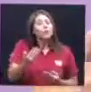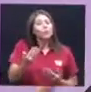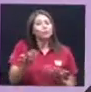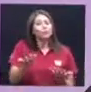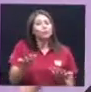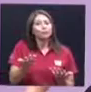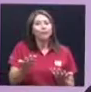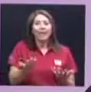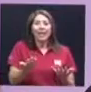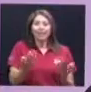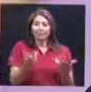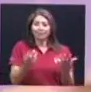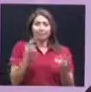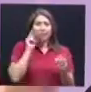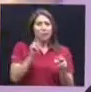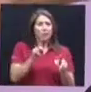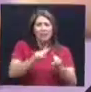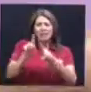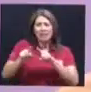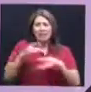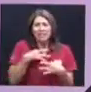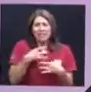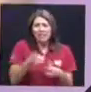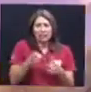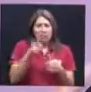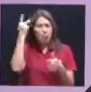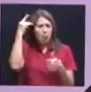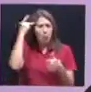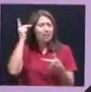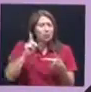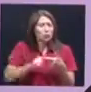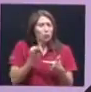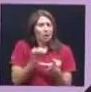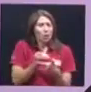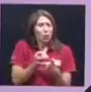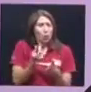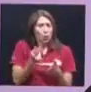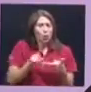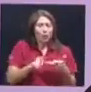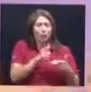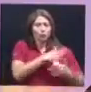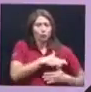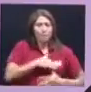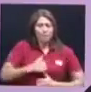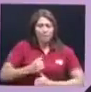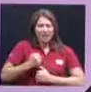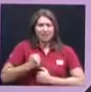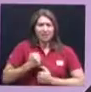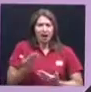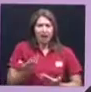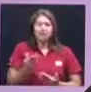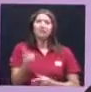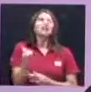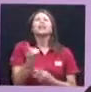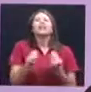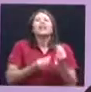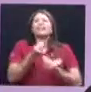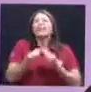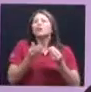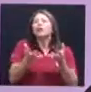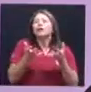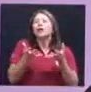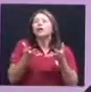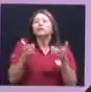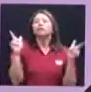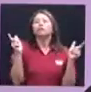a todos los niveles políticos económicos militares están Precisamente en el de todo un pueblo